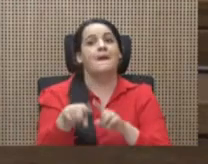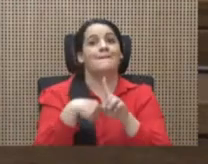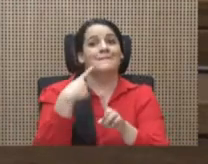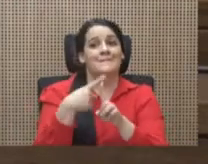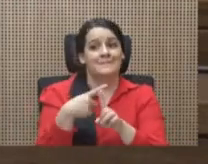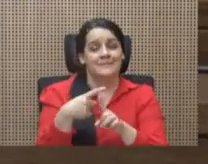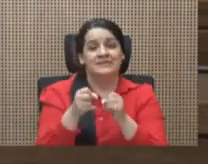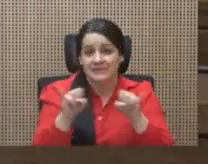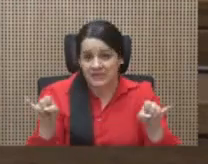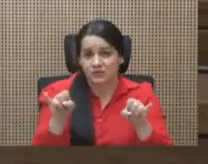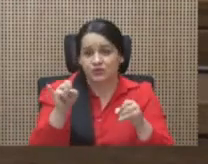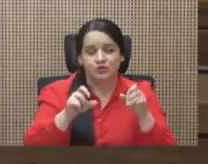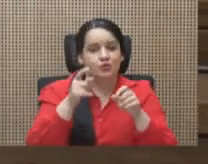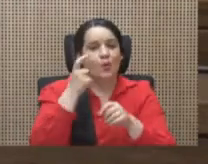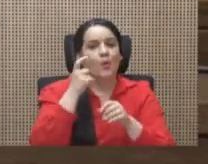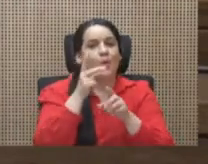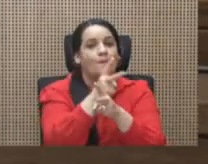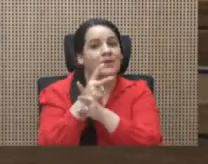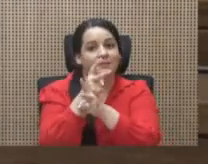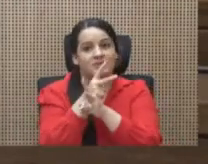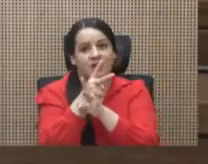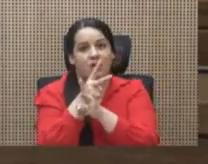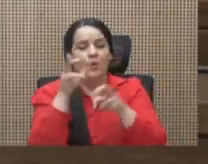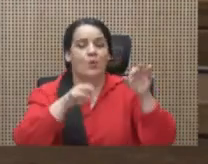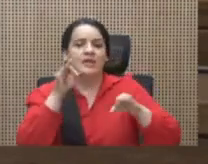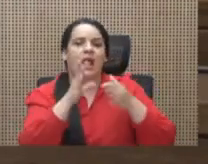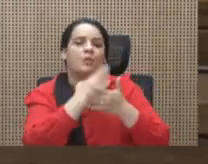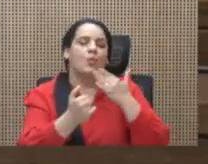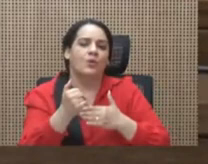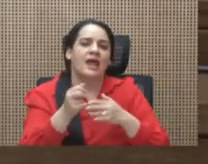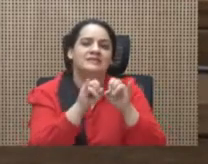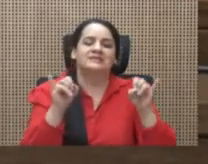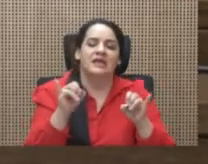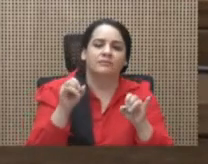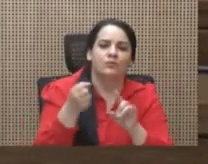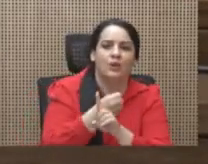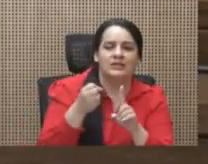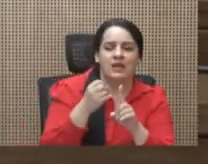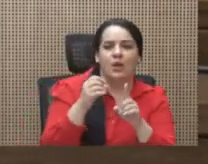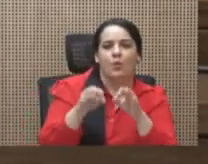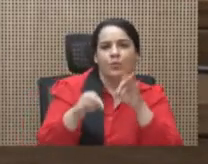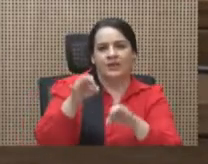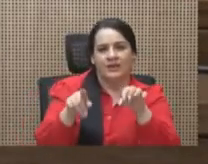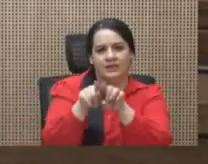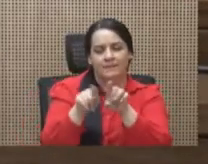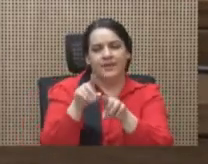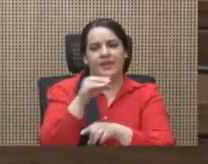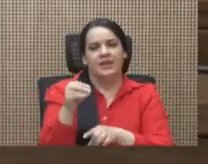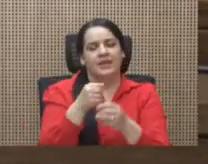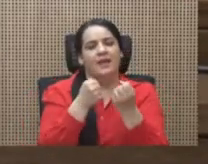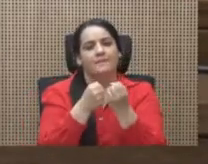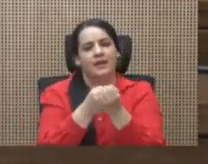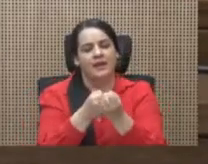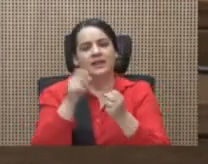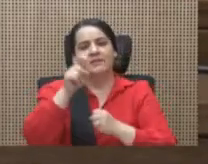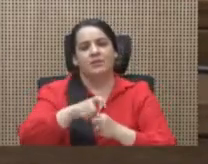sin supervisión judicial alguna ni defensa jurídica, en flagrante violación de la ley internacional que ampara el debido proceso y la